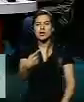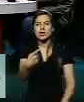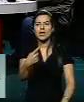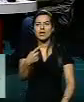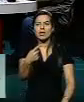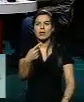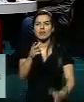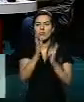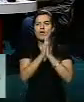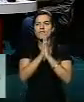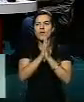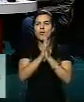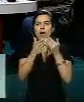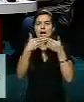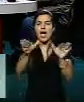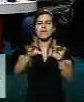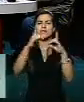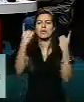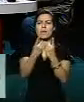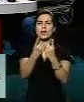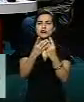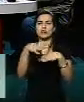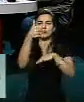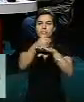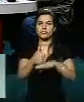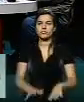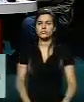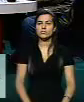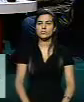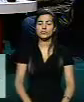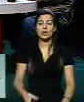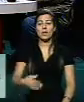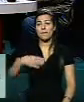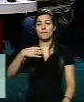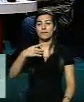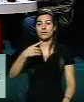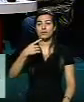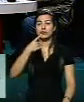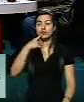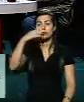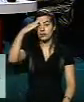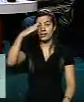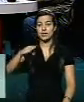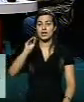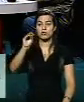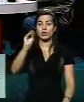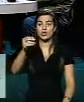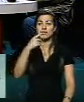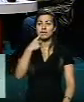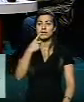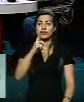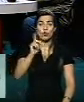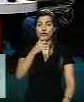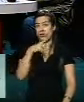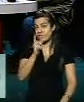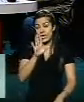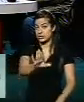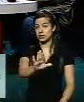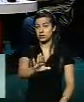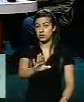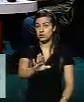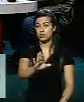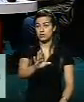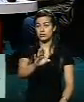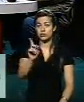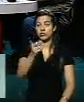presidente. Porque sea el símbolo del poder. Y entonces yo le dije al militar que no ha debido hacerlo, pa, y me abrió el despacho, ¿no? Y yo no he debido hacerlo, pero me senté